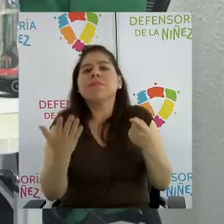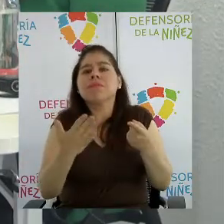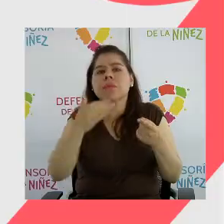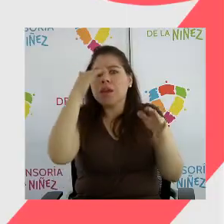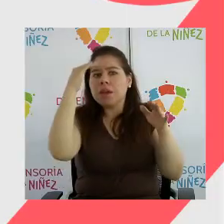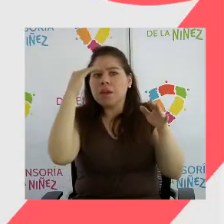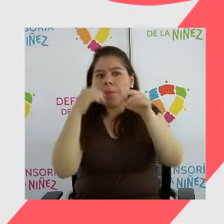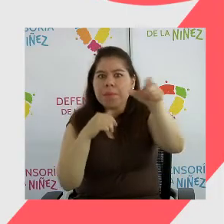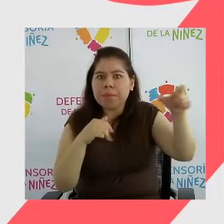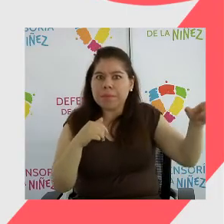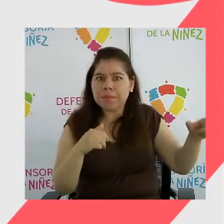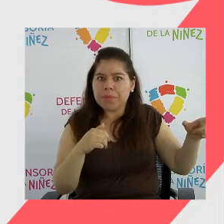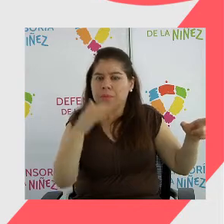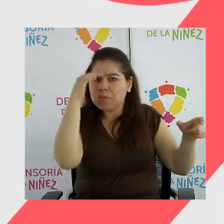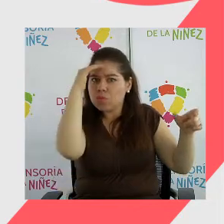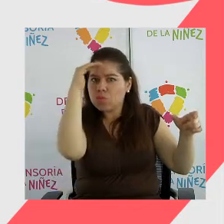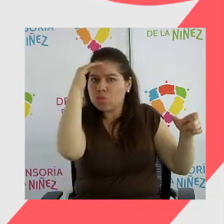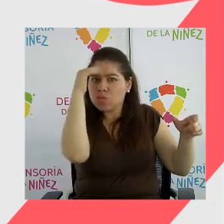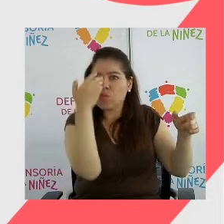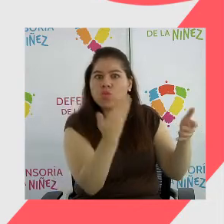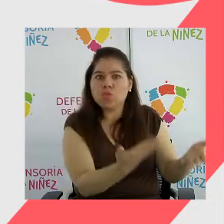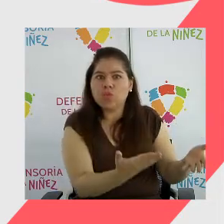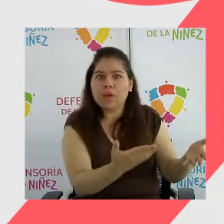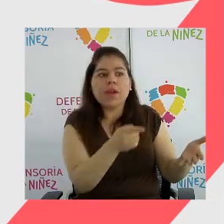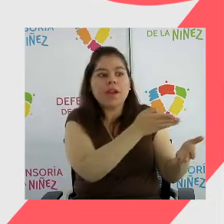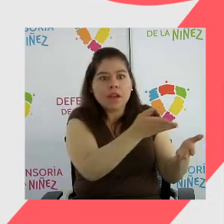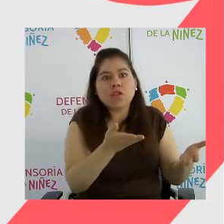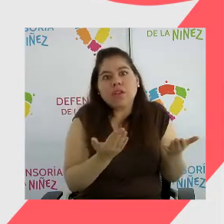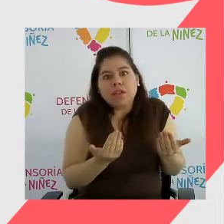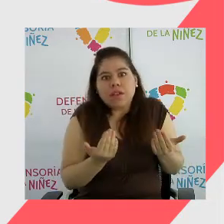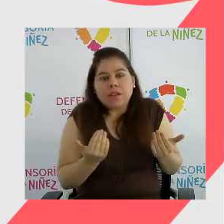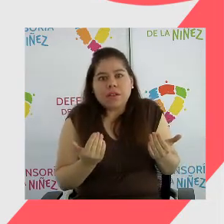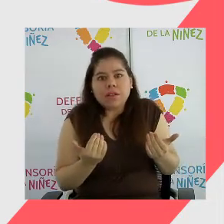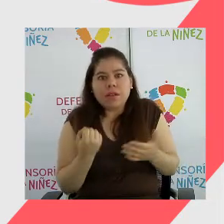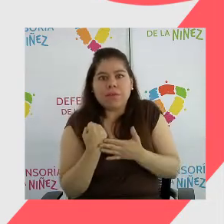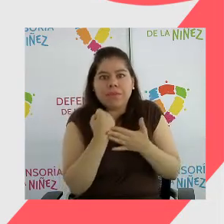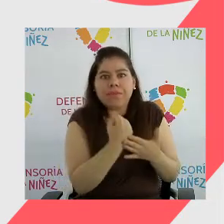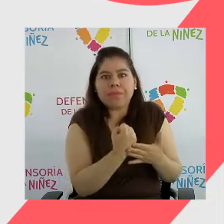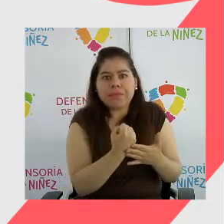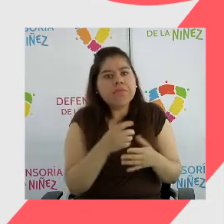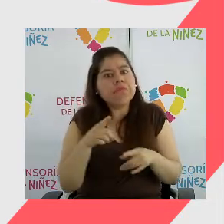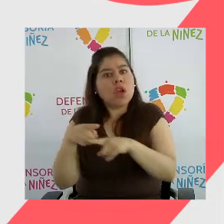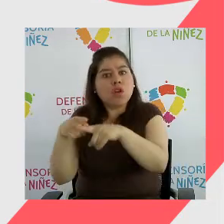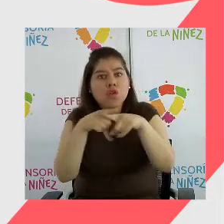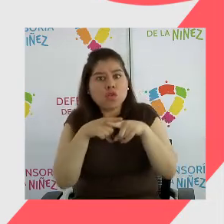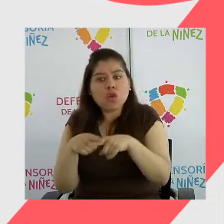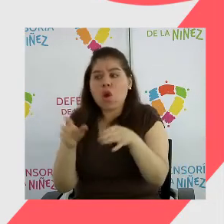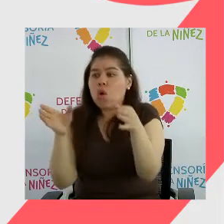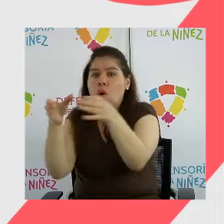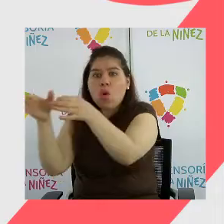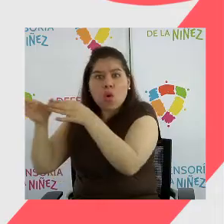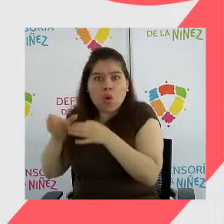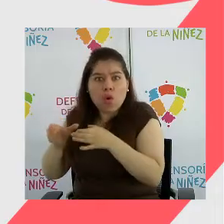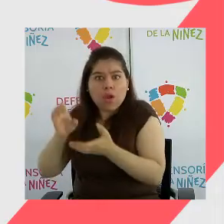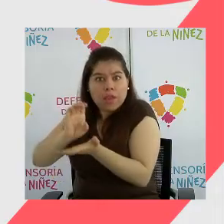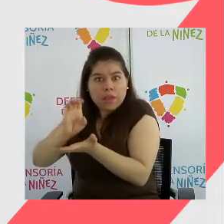quienes demandan de nuestra acción pública, no solo en la sociedad en general, los órganos del Estado, sino